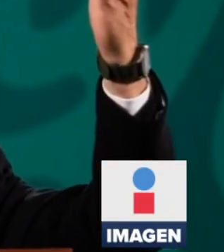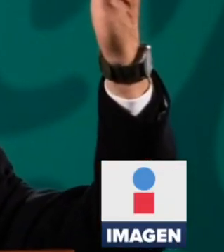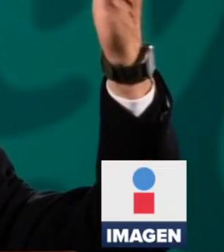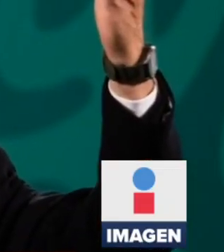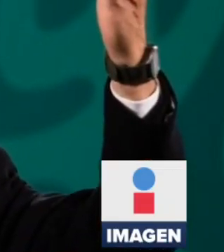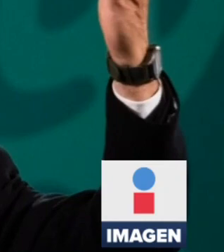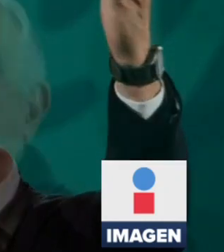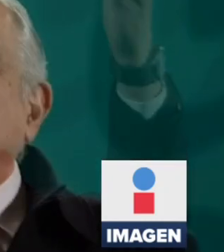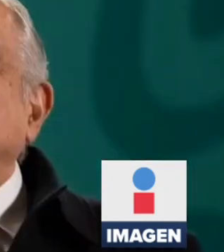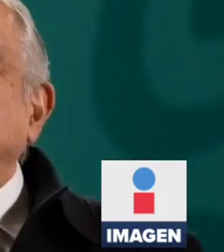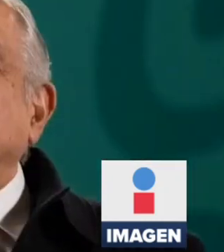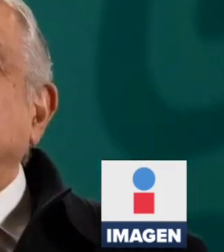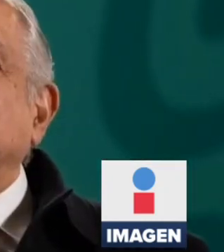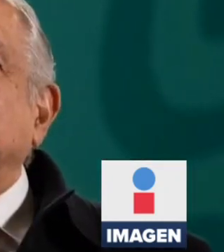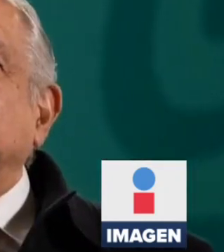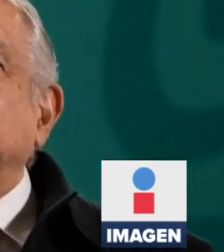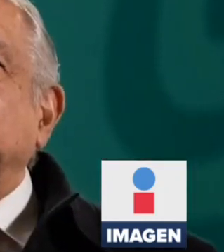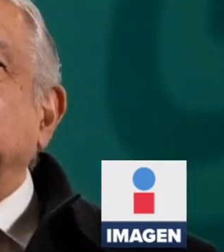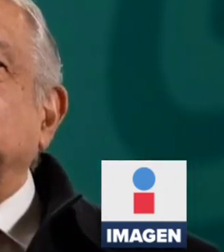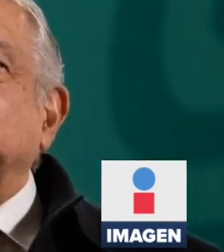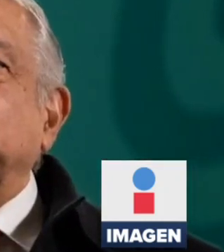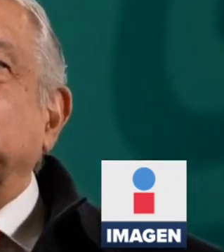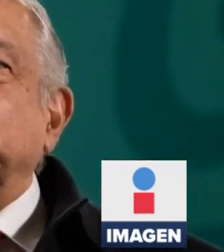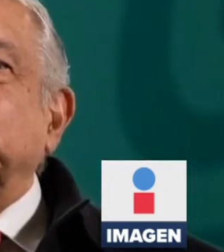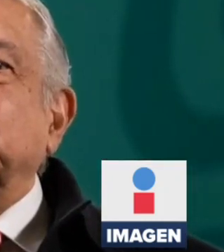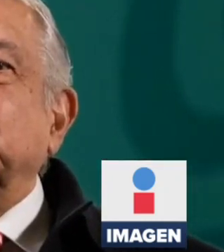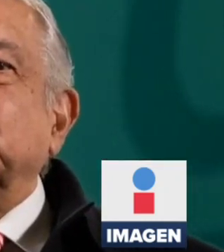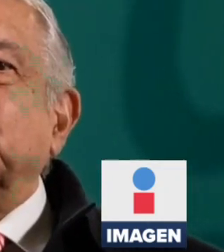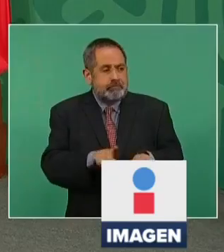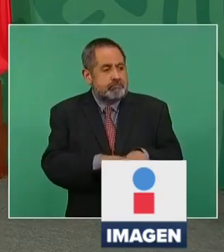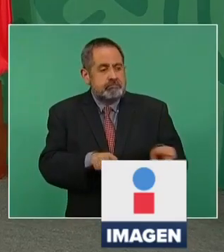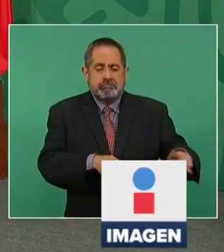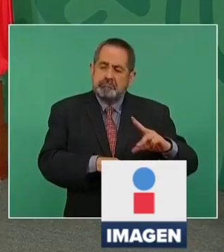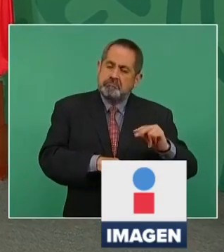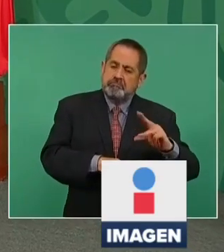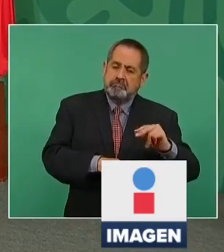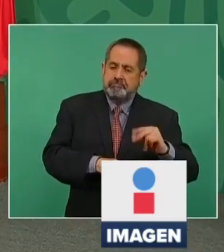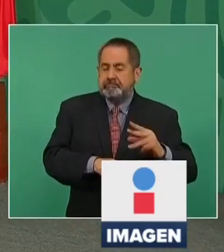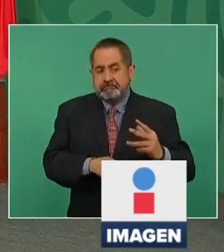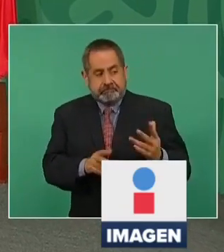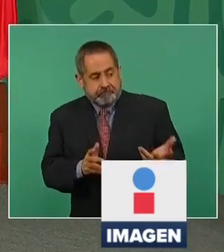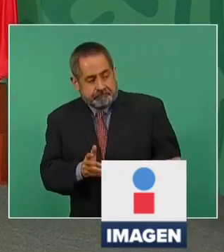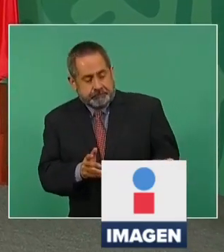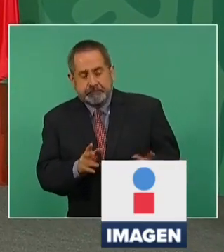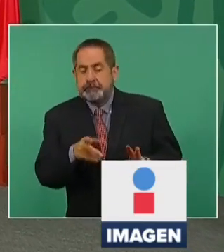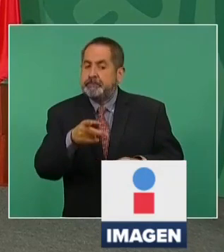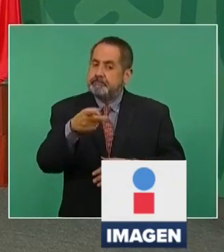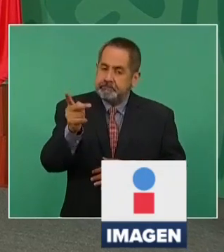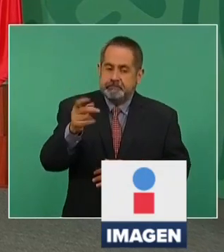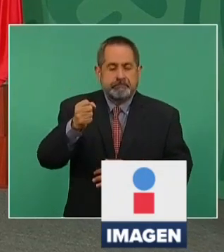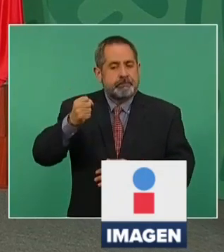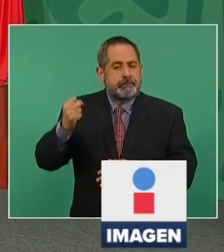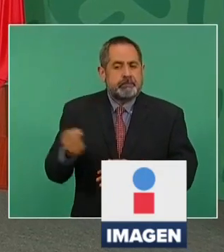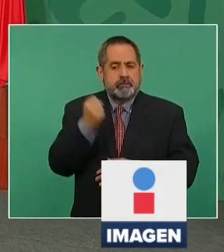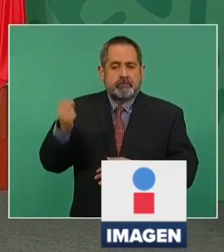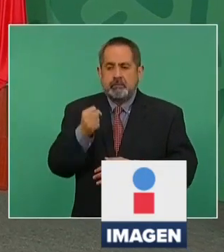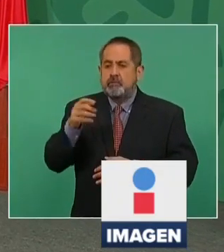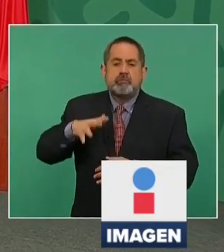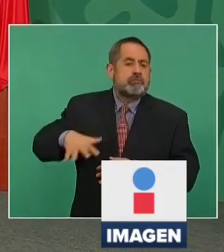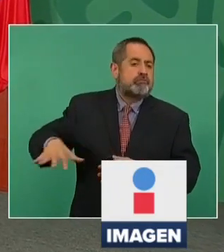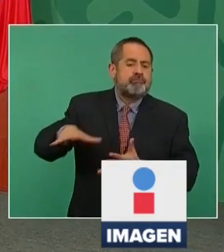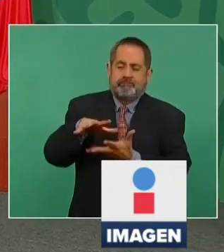permitirá seguir durmiendo tranquilo. Afortunadamente, se cuenta con